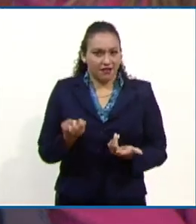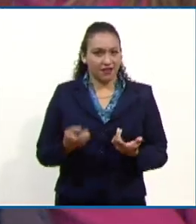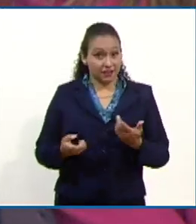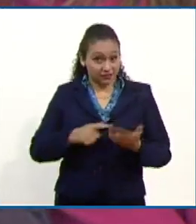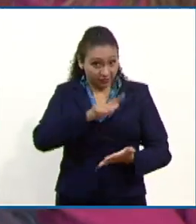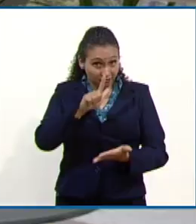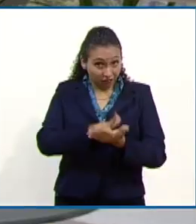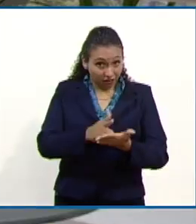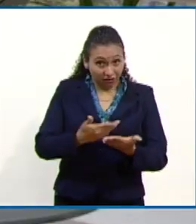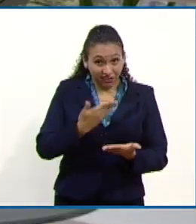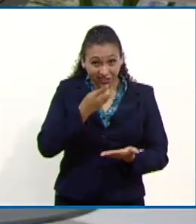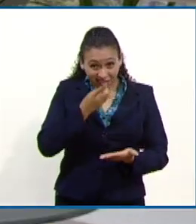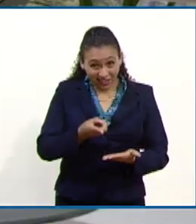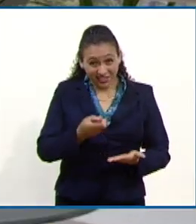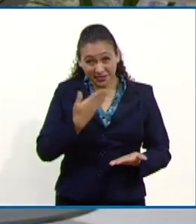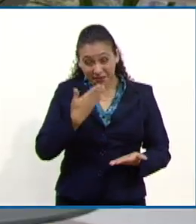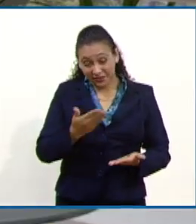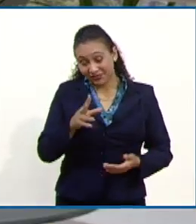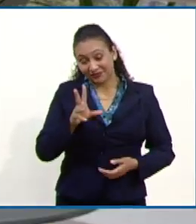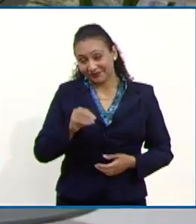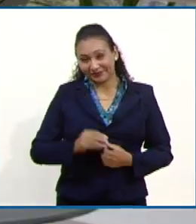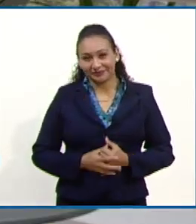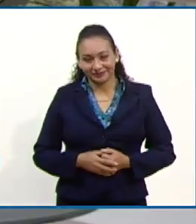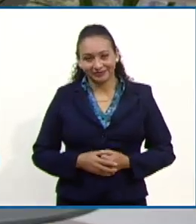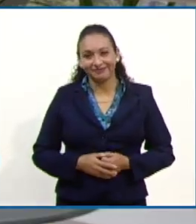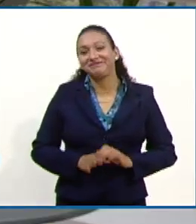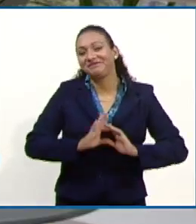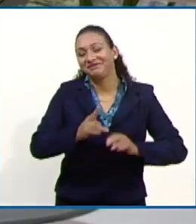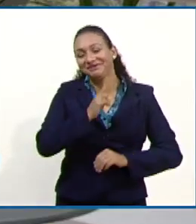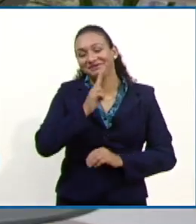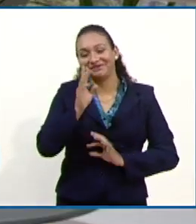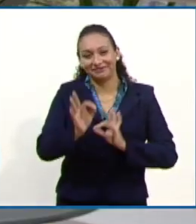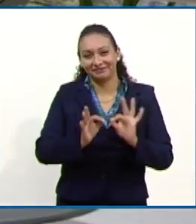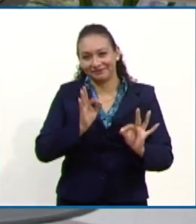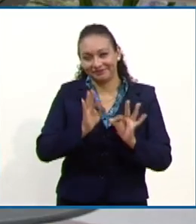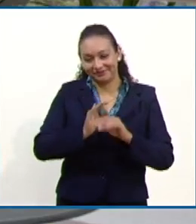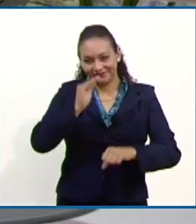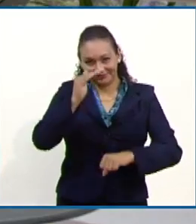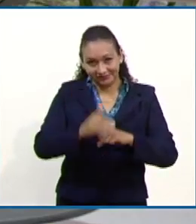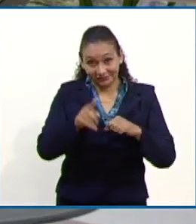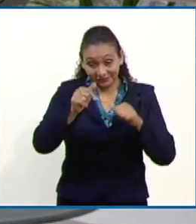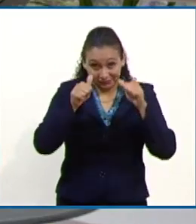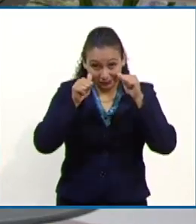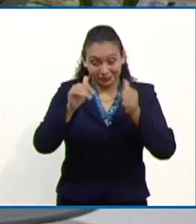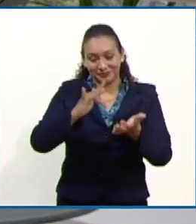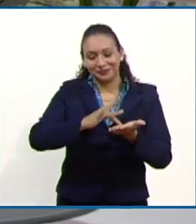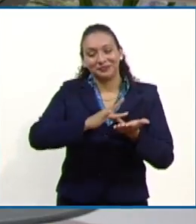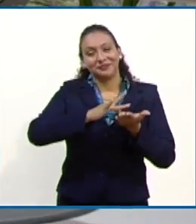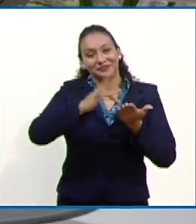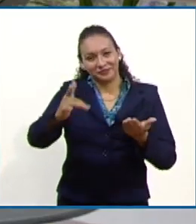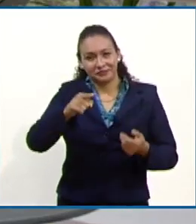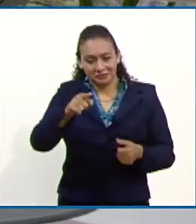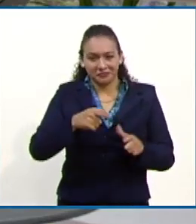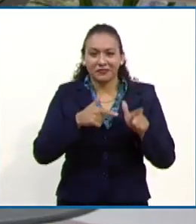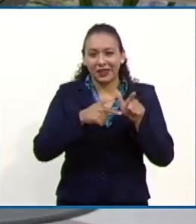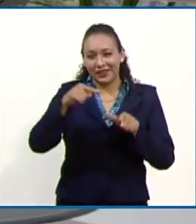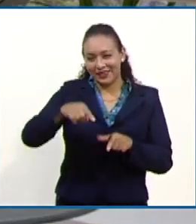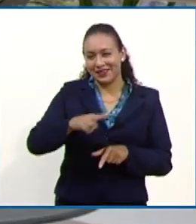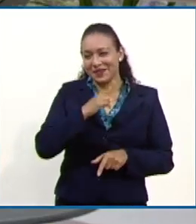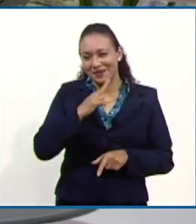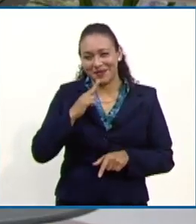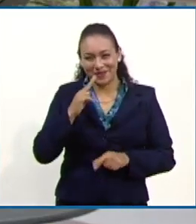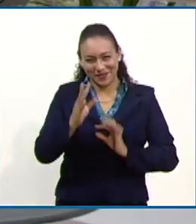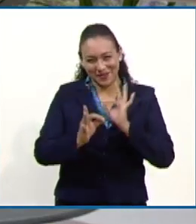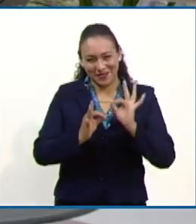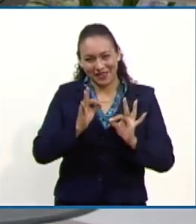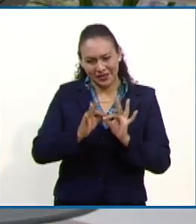jurídicos. Y es así como llegamos al final de este espacio, como siempre, agradeciendo su compañía e invitándole a mantenerse aquí en la